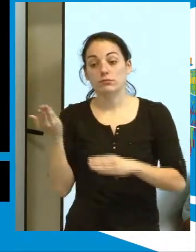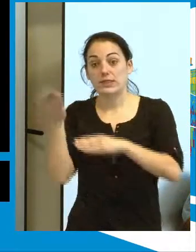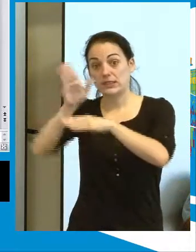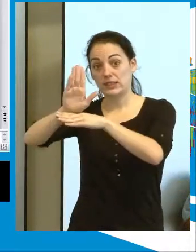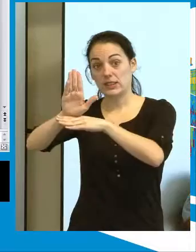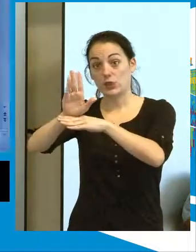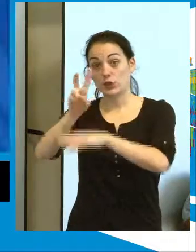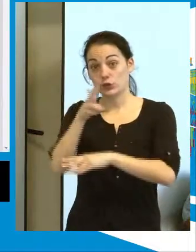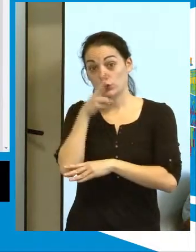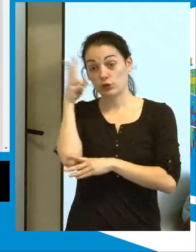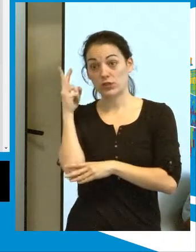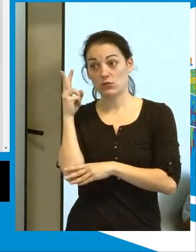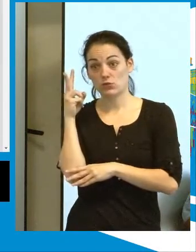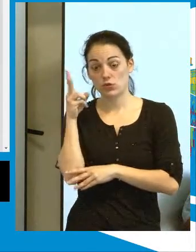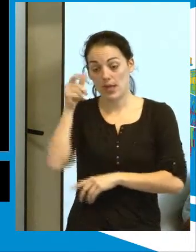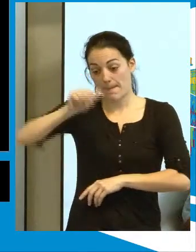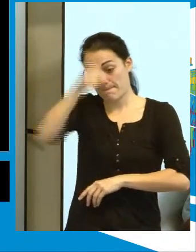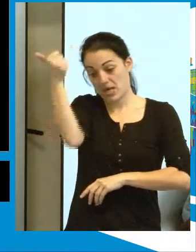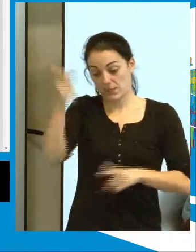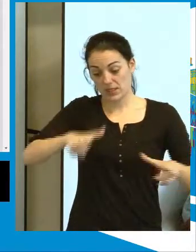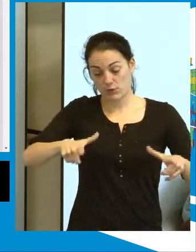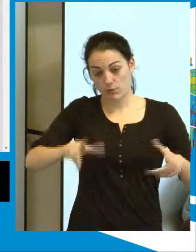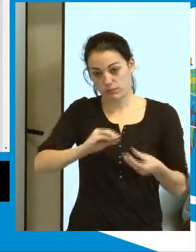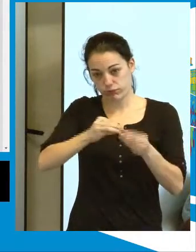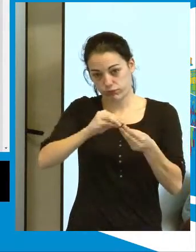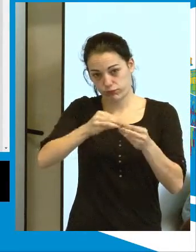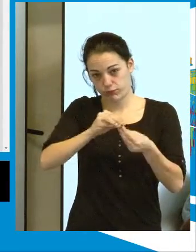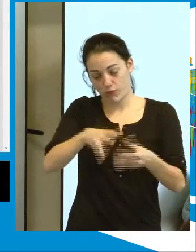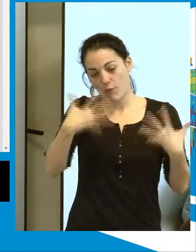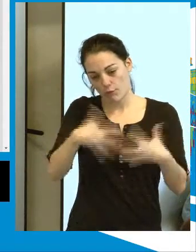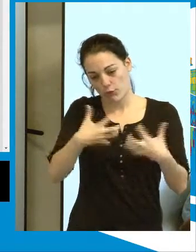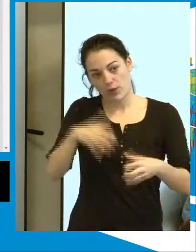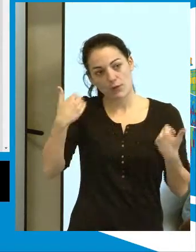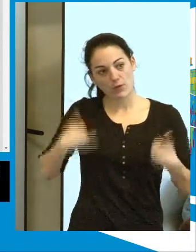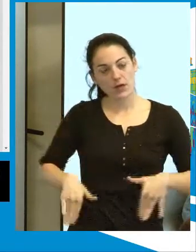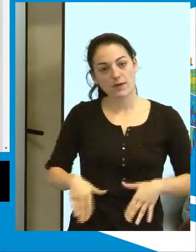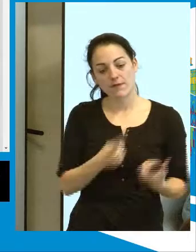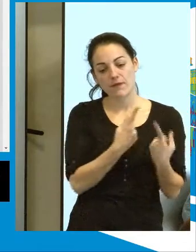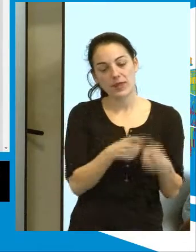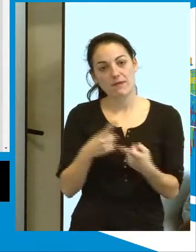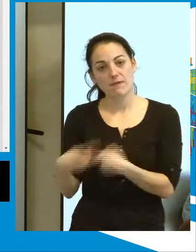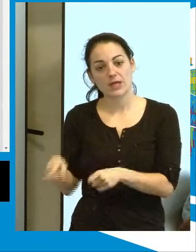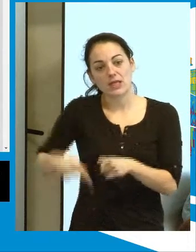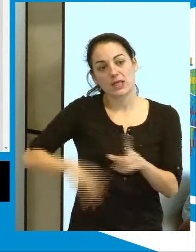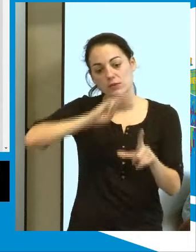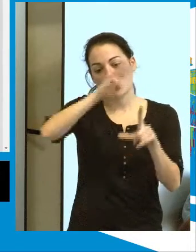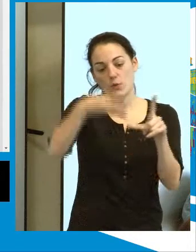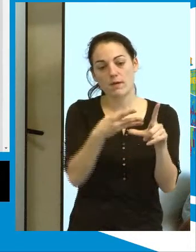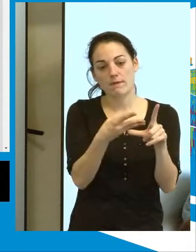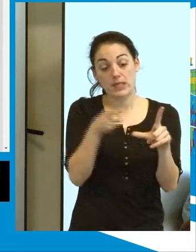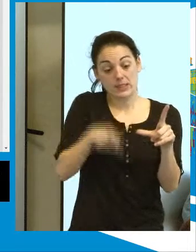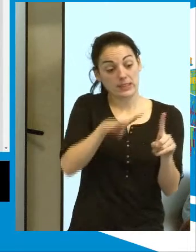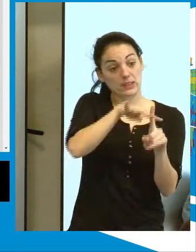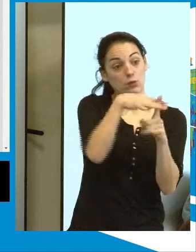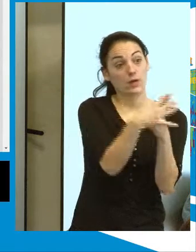porque ya hace más de 2 años que la plataforma está en producción, que está funcionando en diferentes webs. En este caso